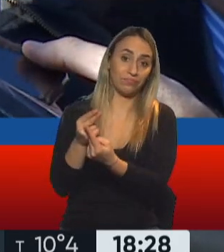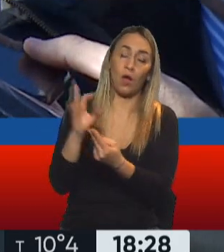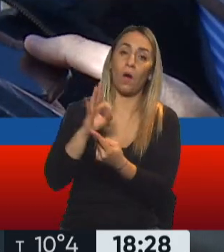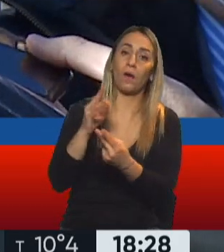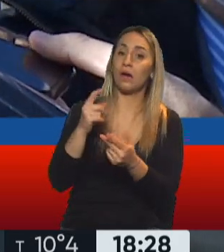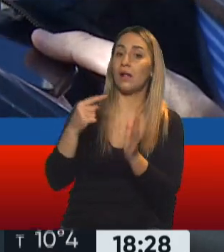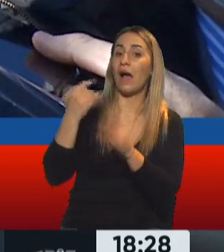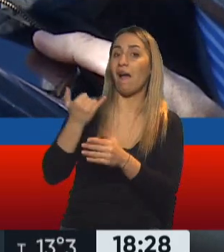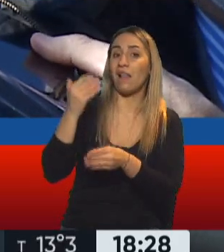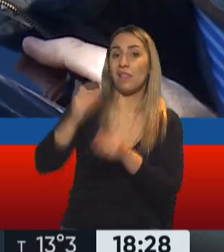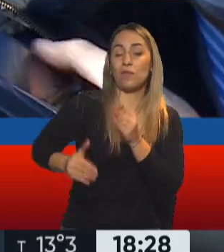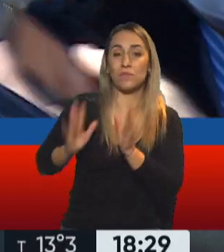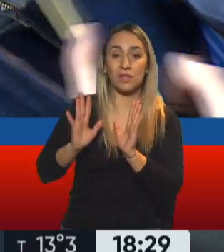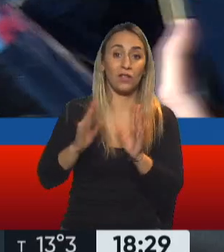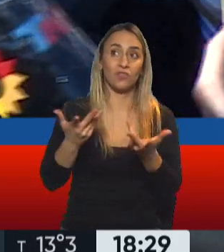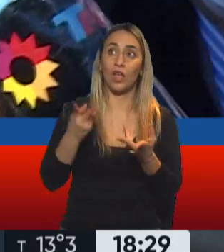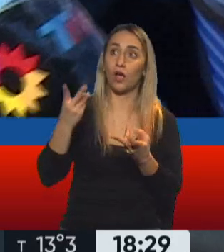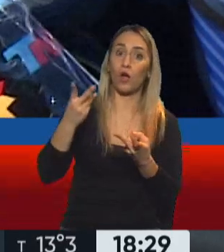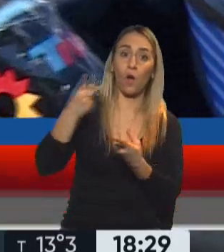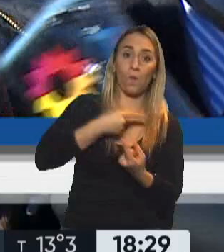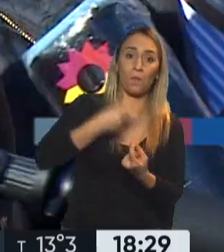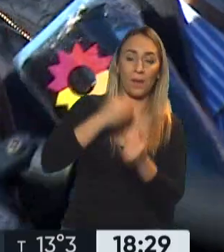de compra y obviamente que cae el precio.